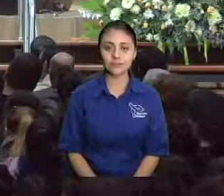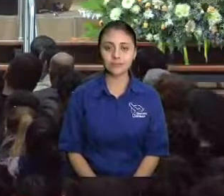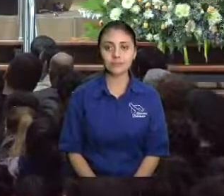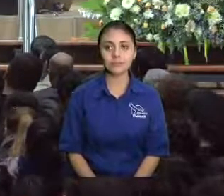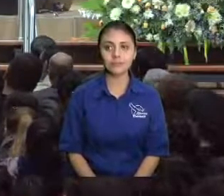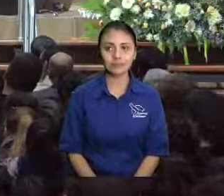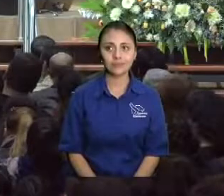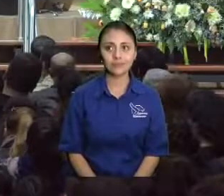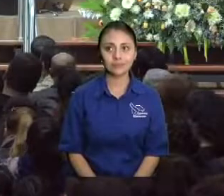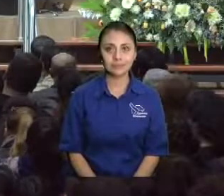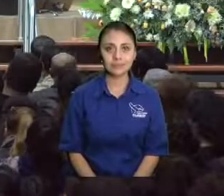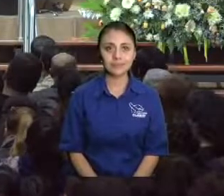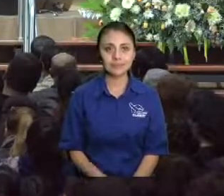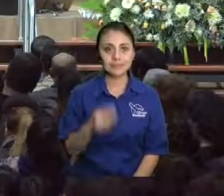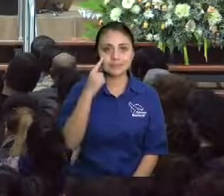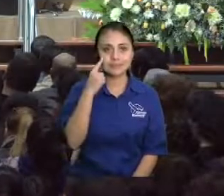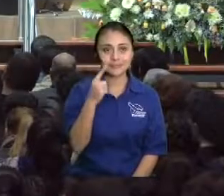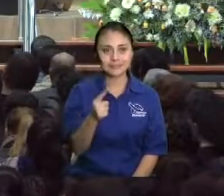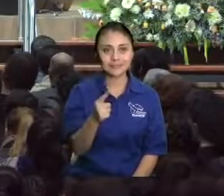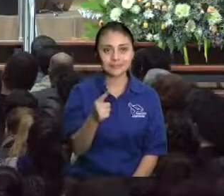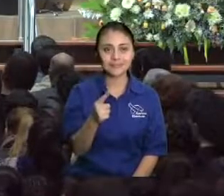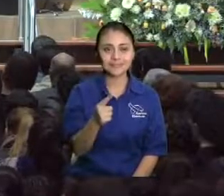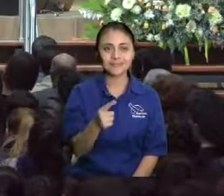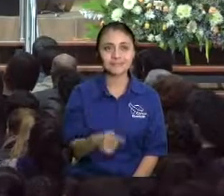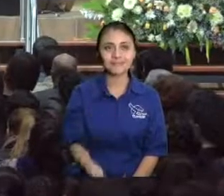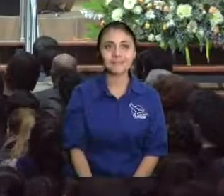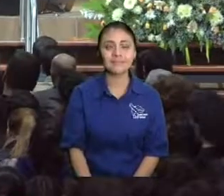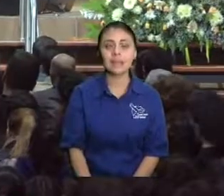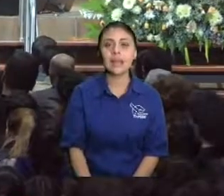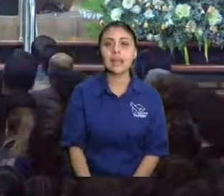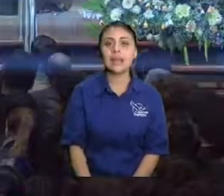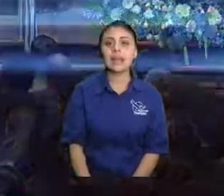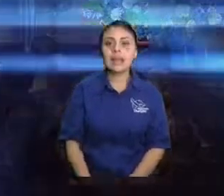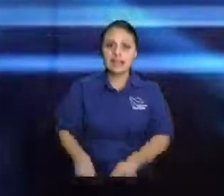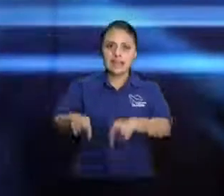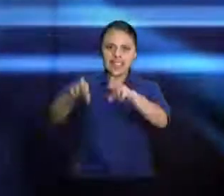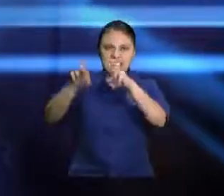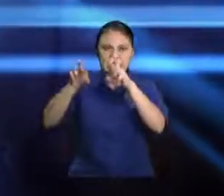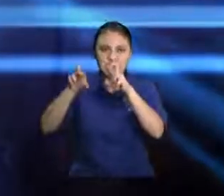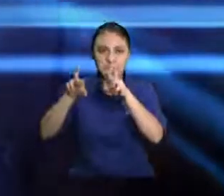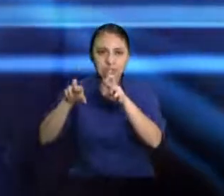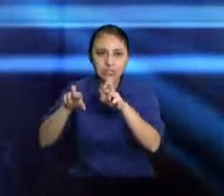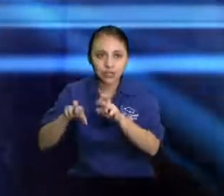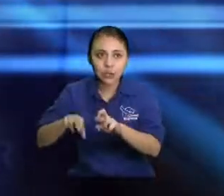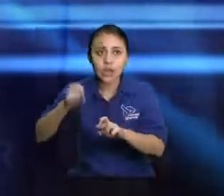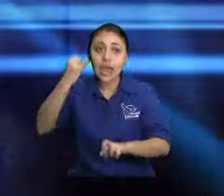Ay, Dios. Mire este. El impío codicia